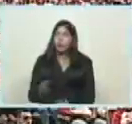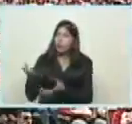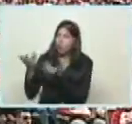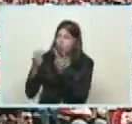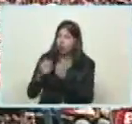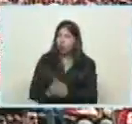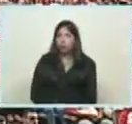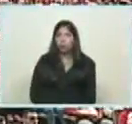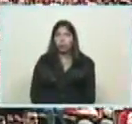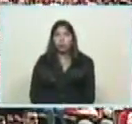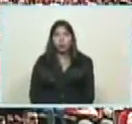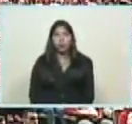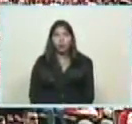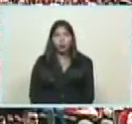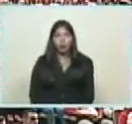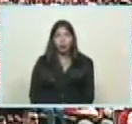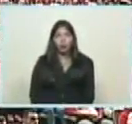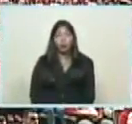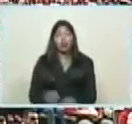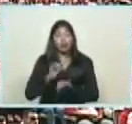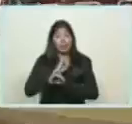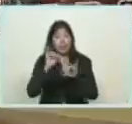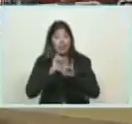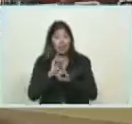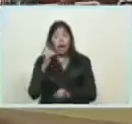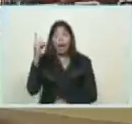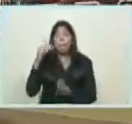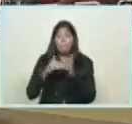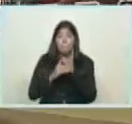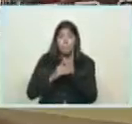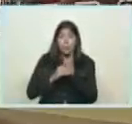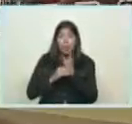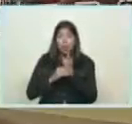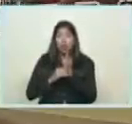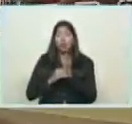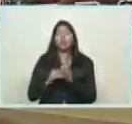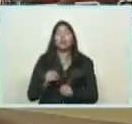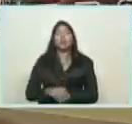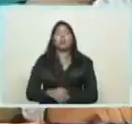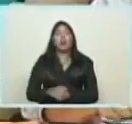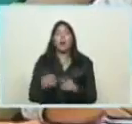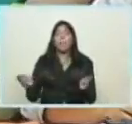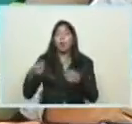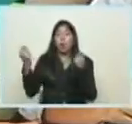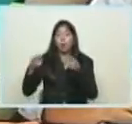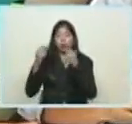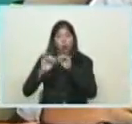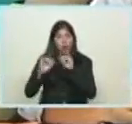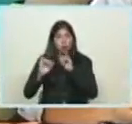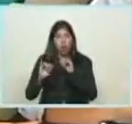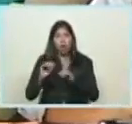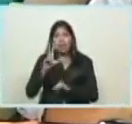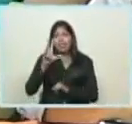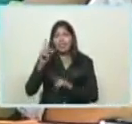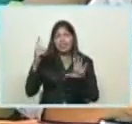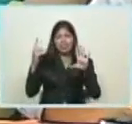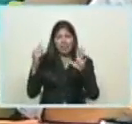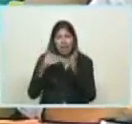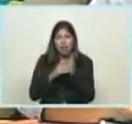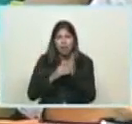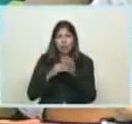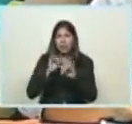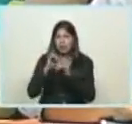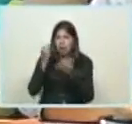presidente, se formaron las 1000 primeras promotoras. Hay registradas más de 6000, estamos en proceso